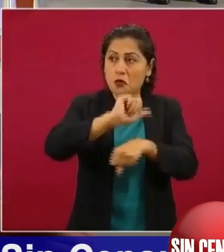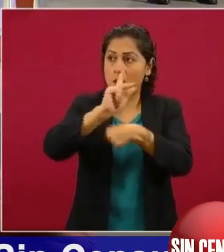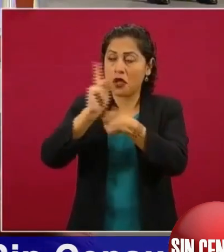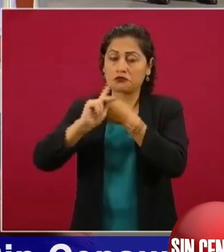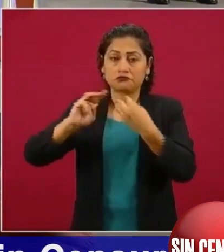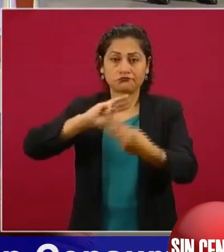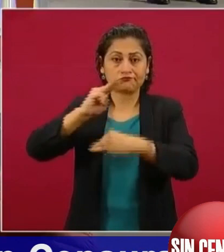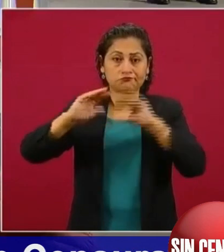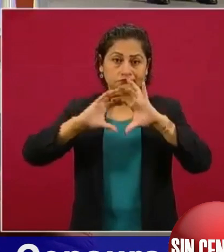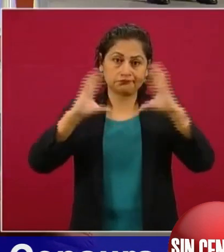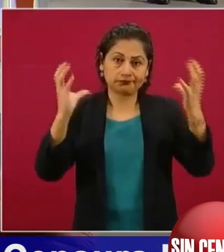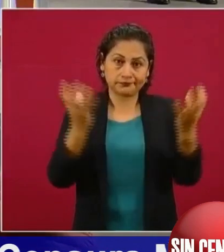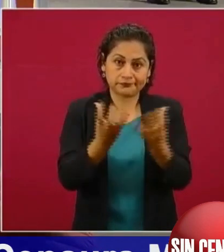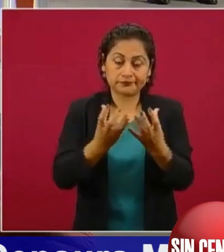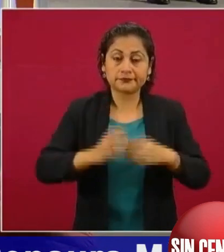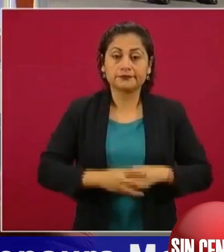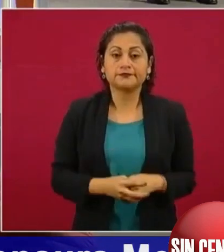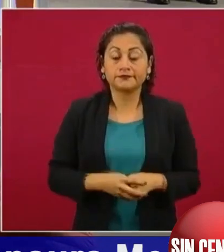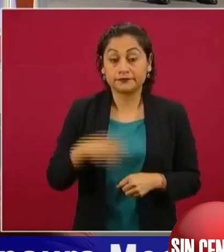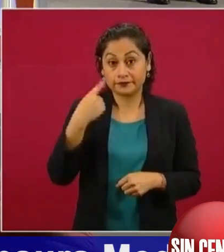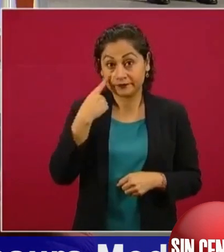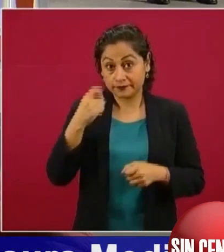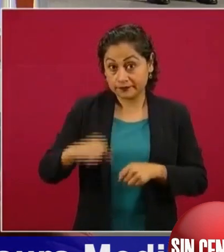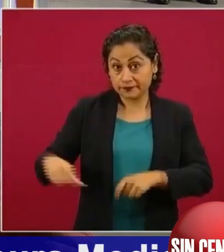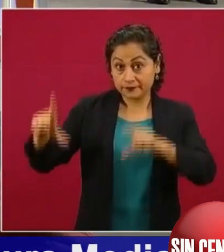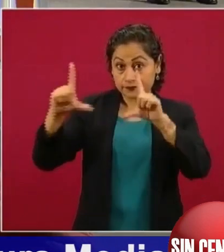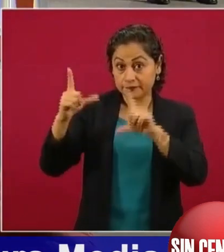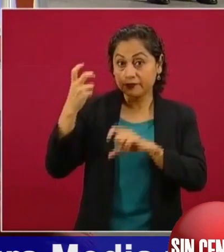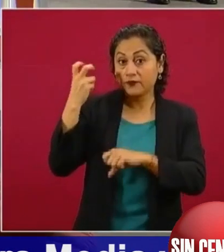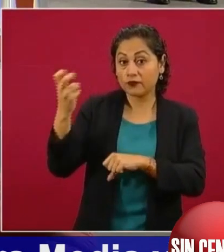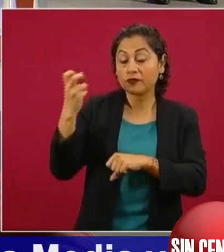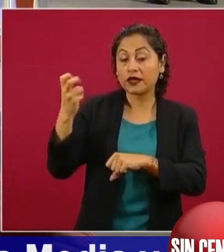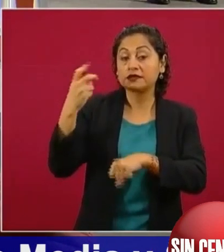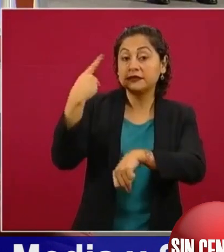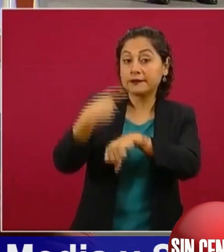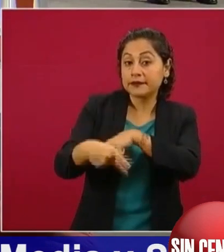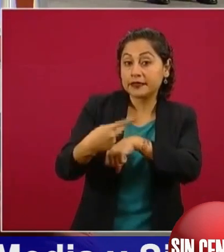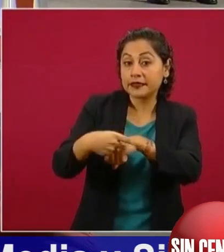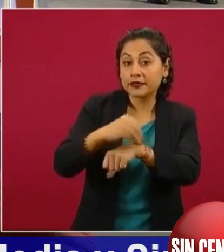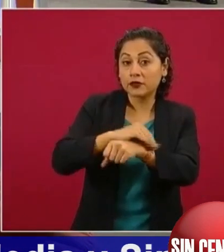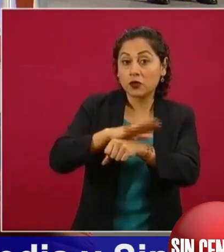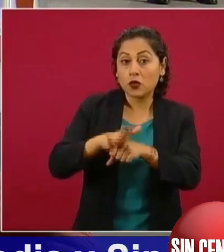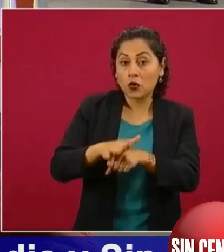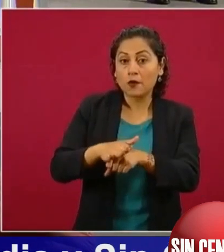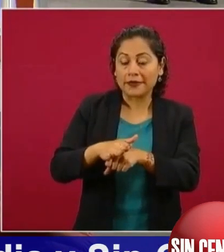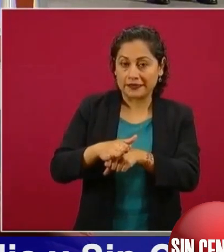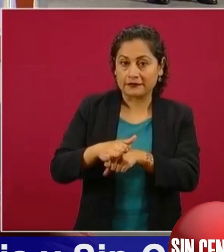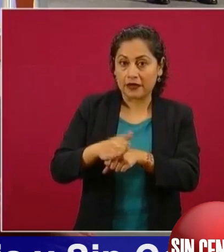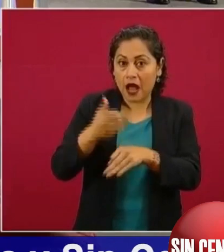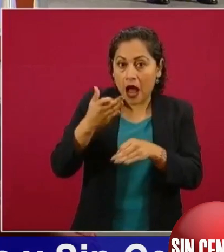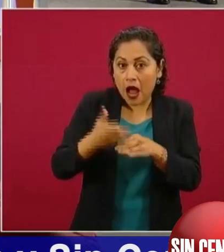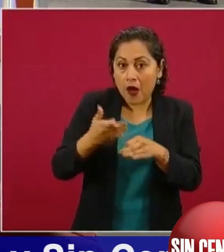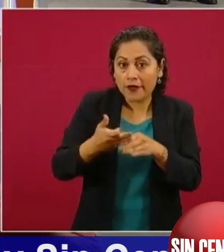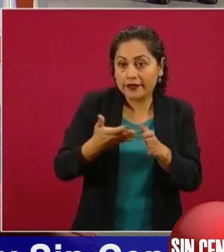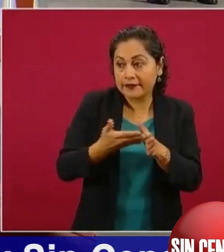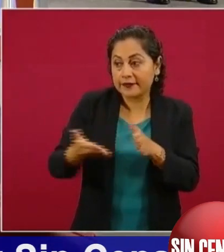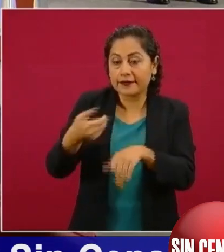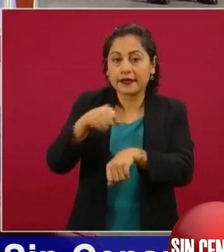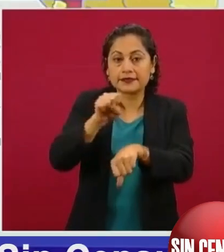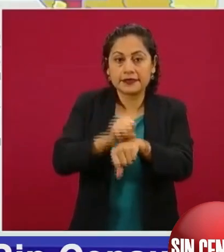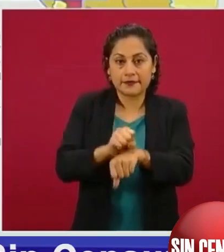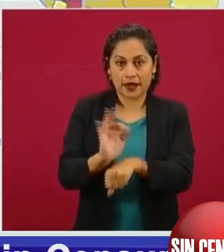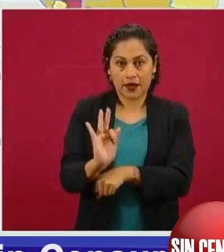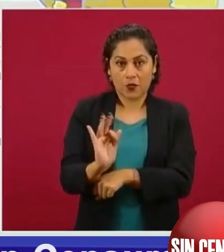Este es el semáforo de riesgo de COVID, inició esta semana, estamos en la semana 46, a partir del